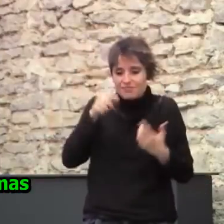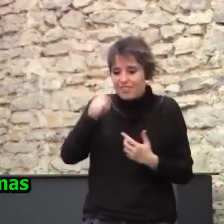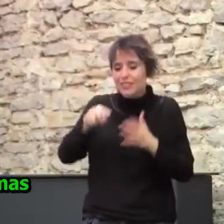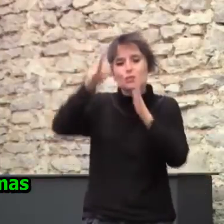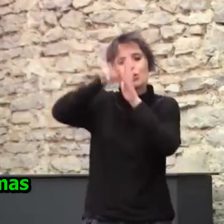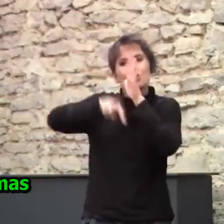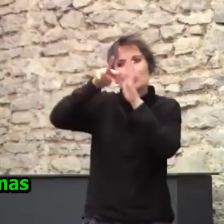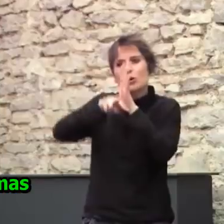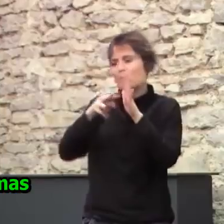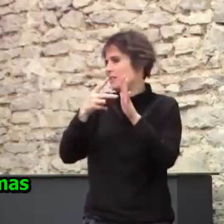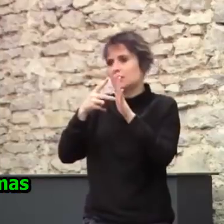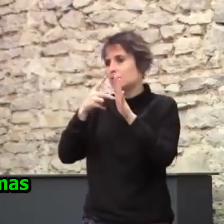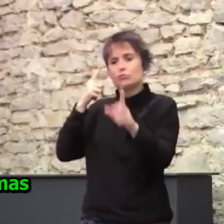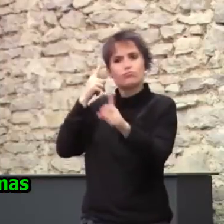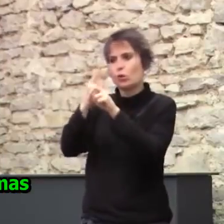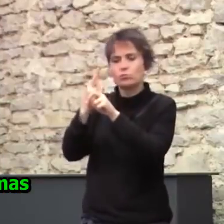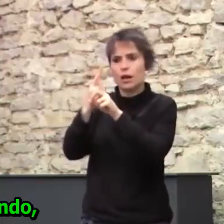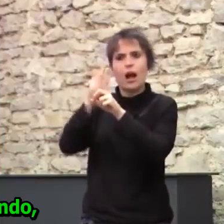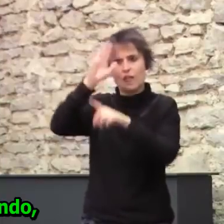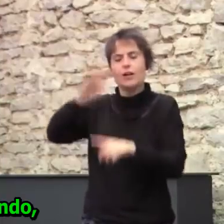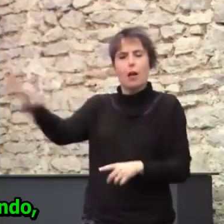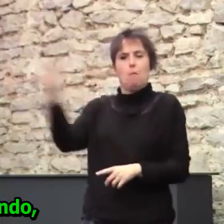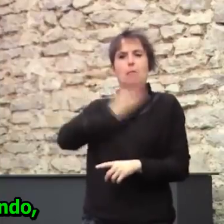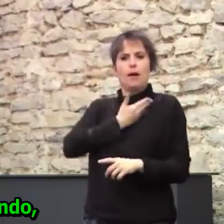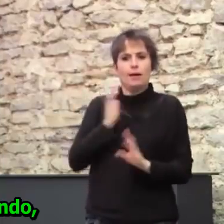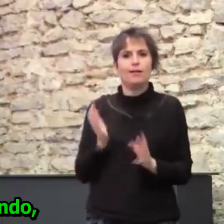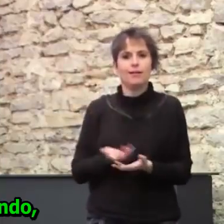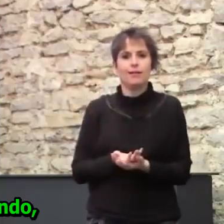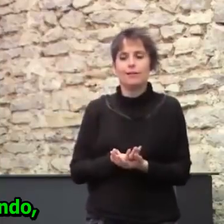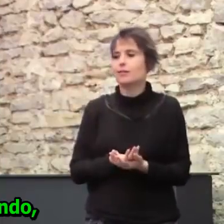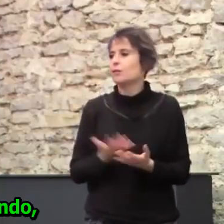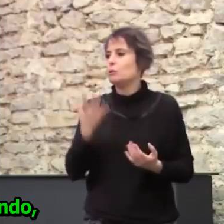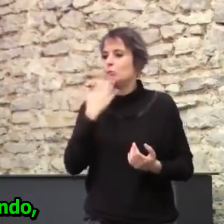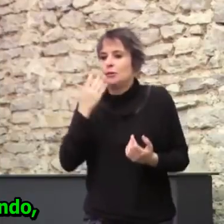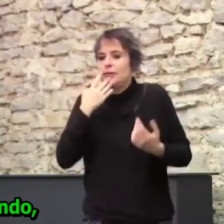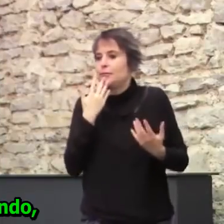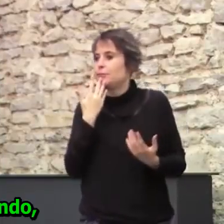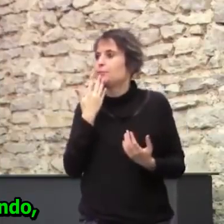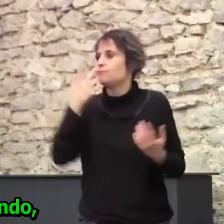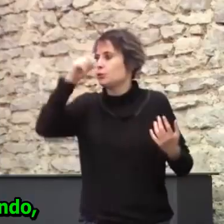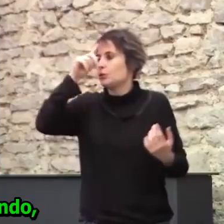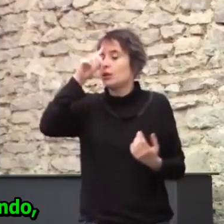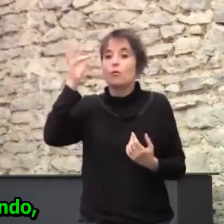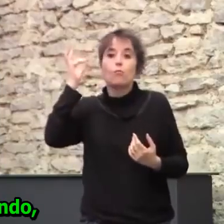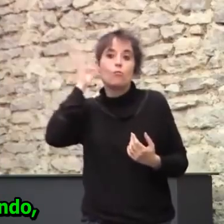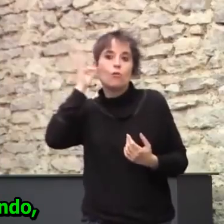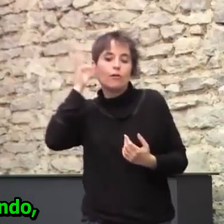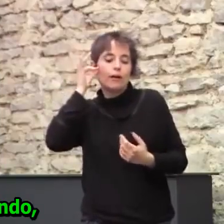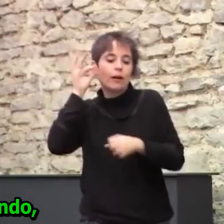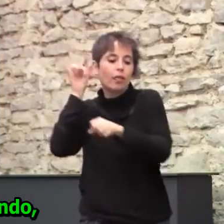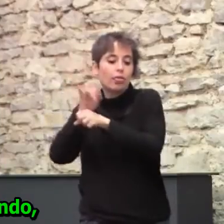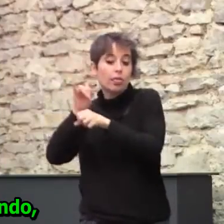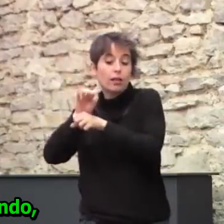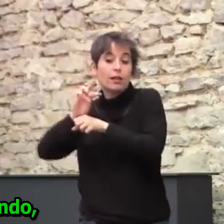estas normas, pues es, nos sale muy caro, ¿no? O digamos que, bueno, pues por ejemplo, las mujeres adúlteras en